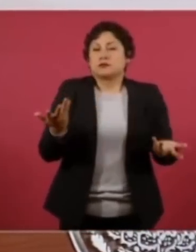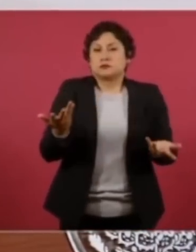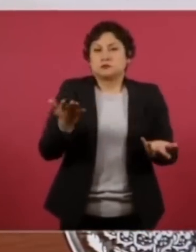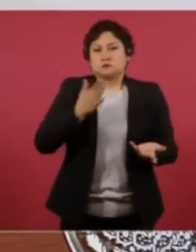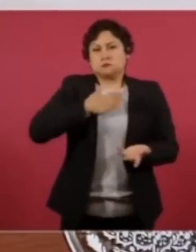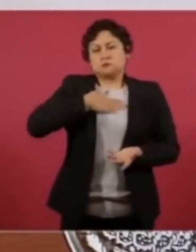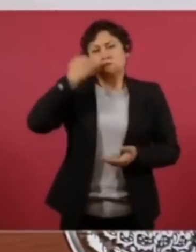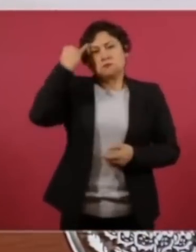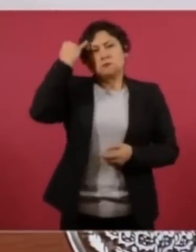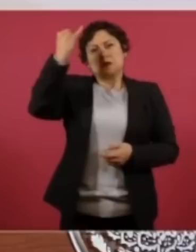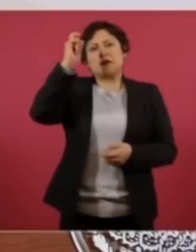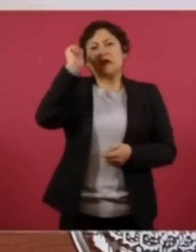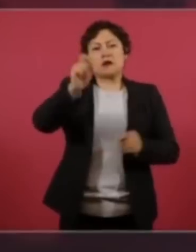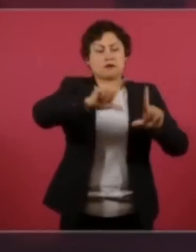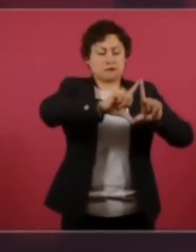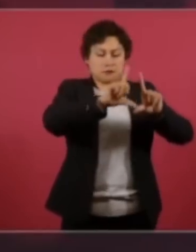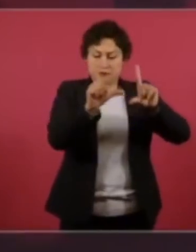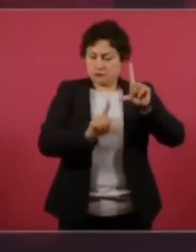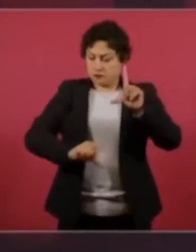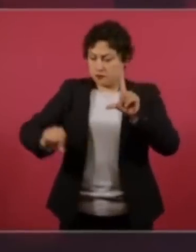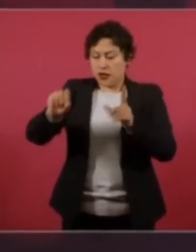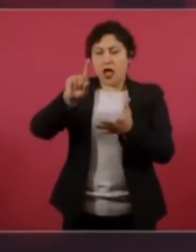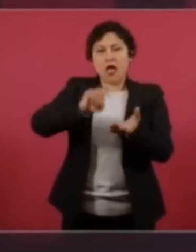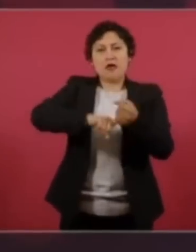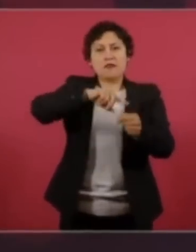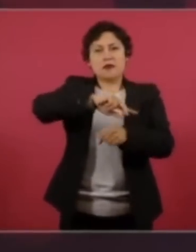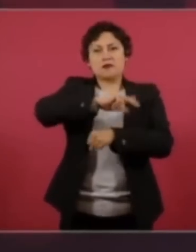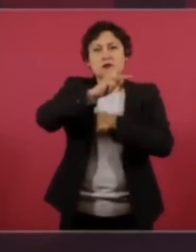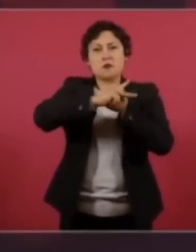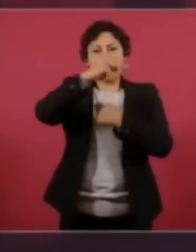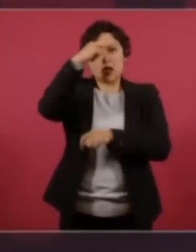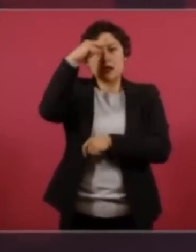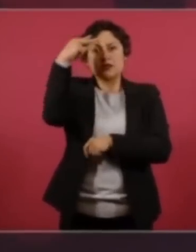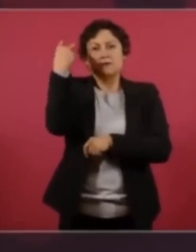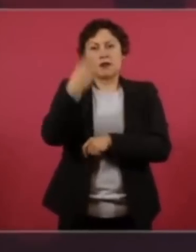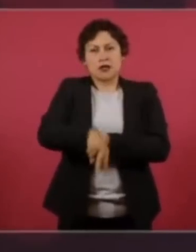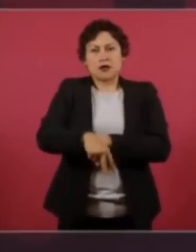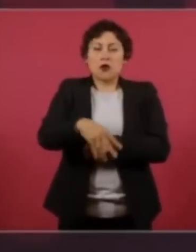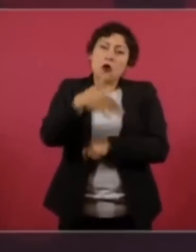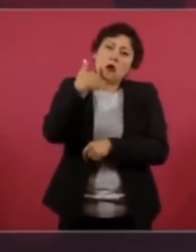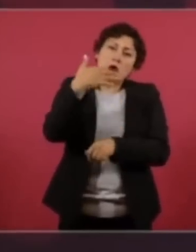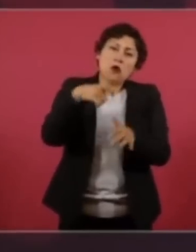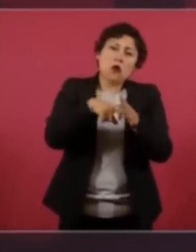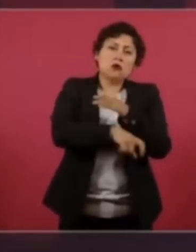de corrupción al país, que ese es el camino,